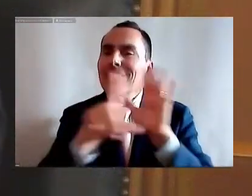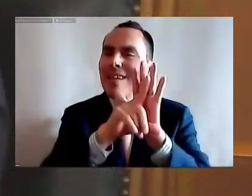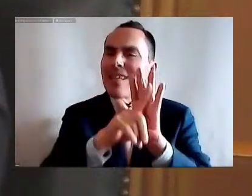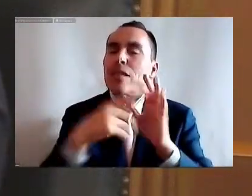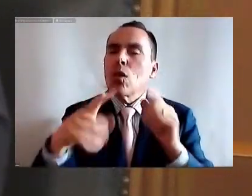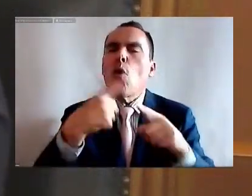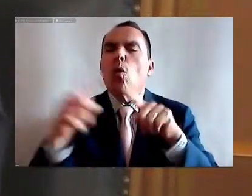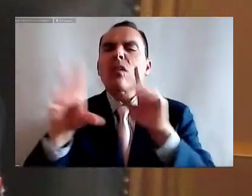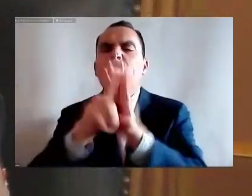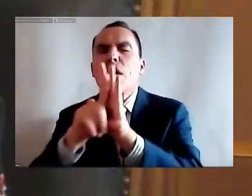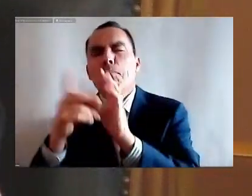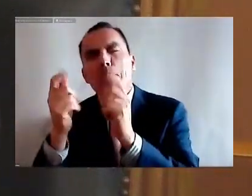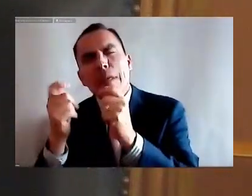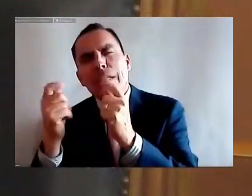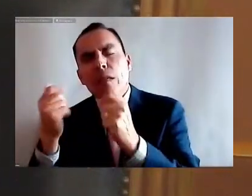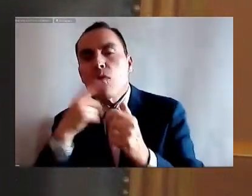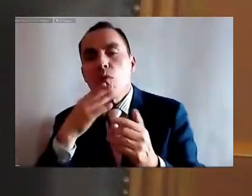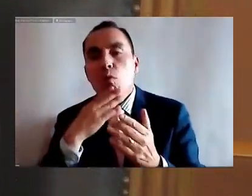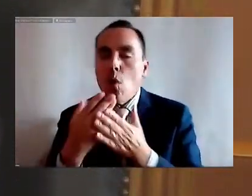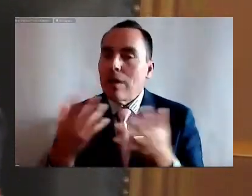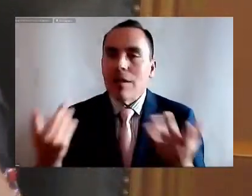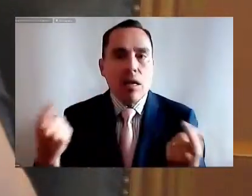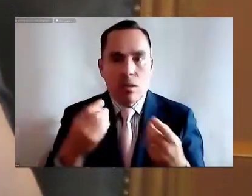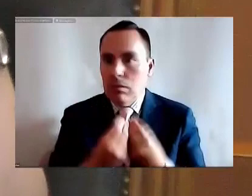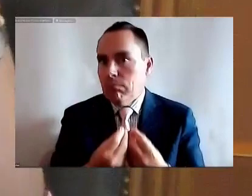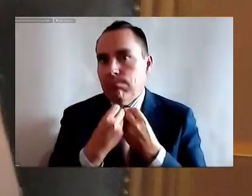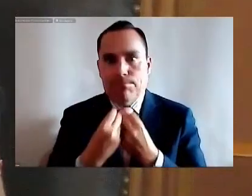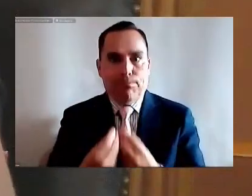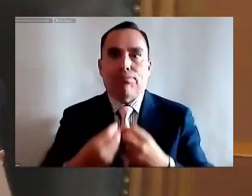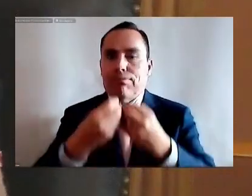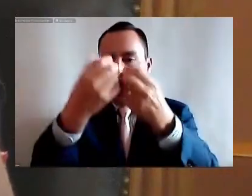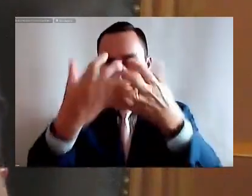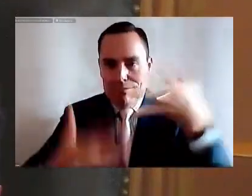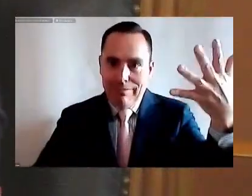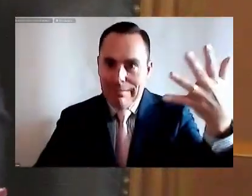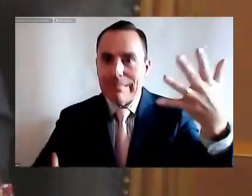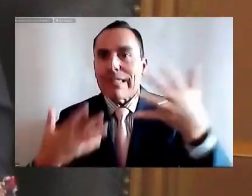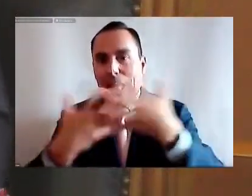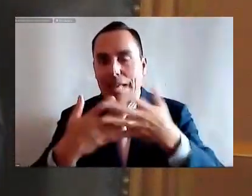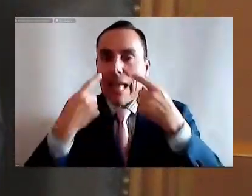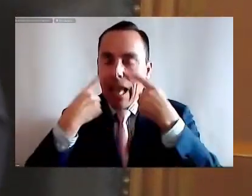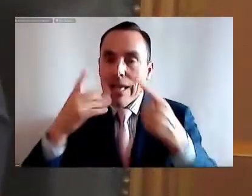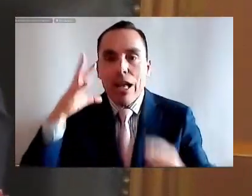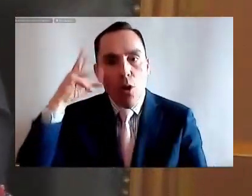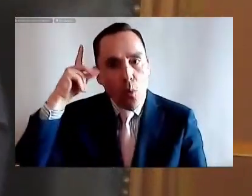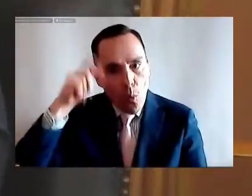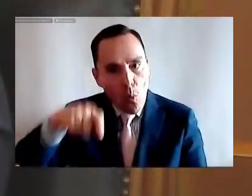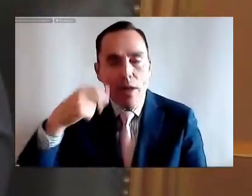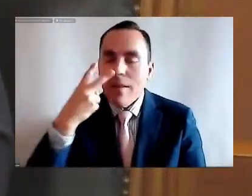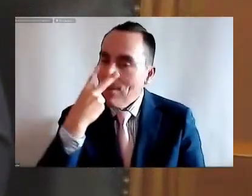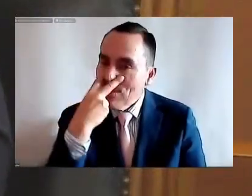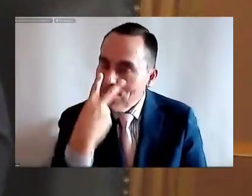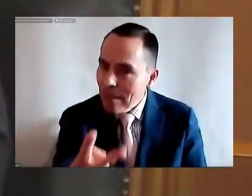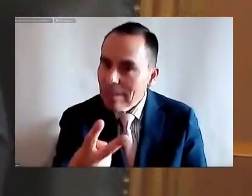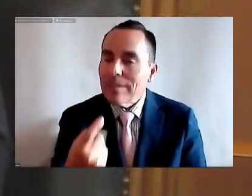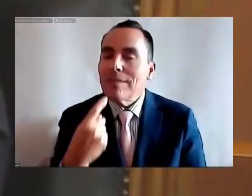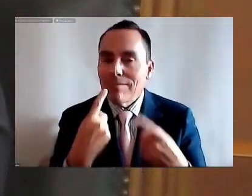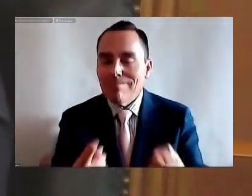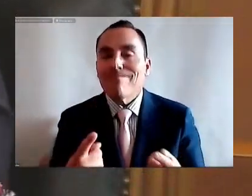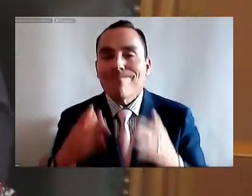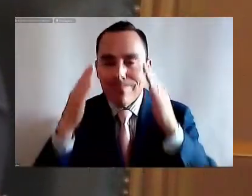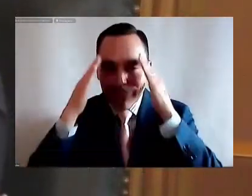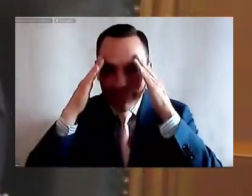algo parecido y ahí hay mucha jurisprudencia que es importante e interesante, obviamente desde una perspectiva de